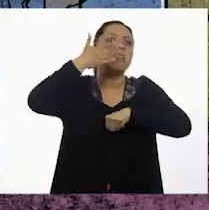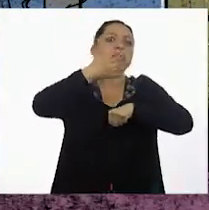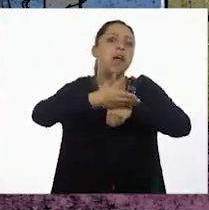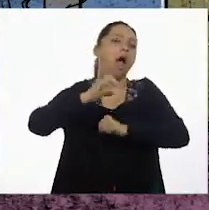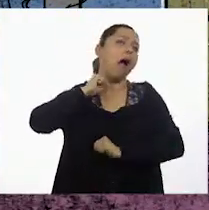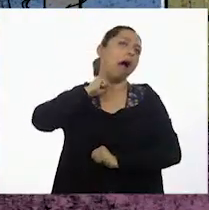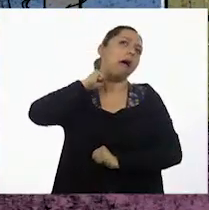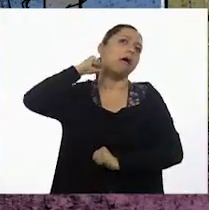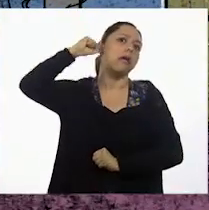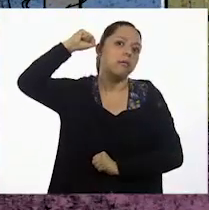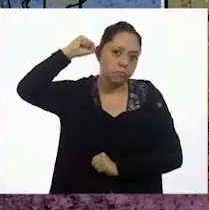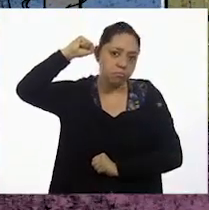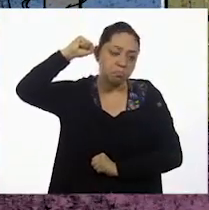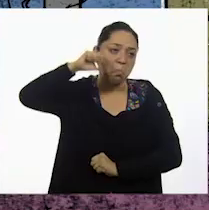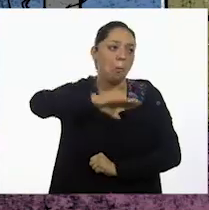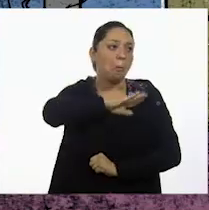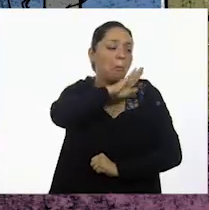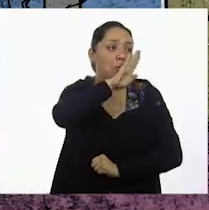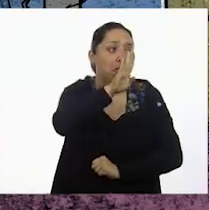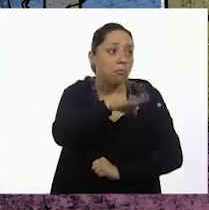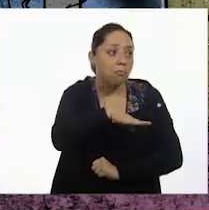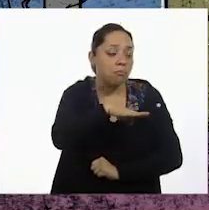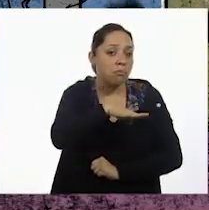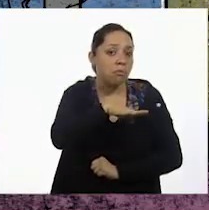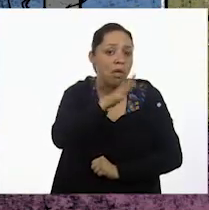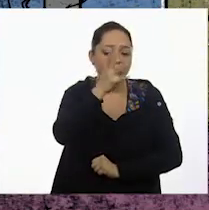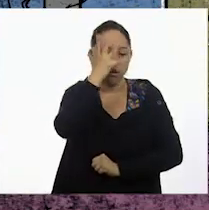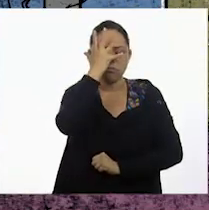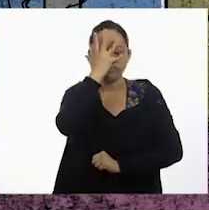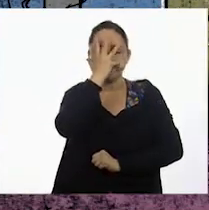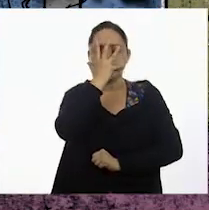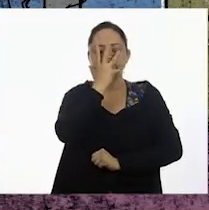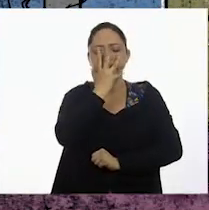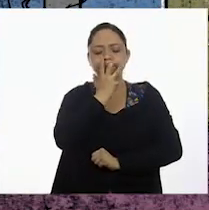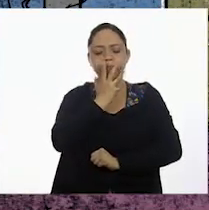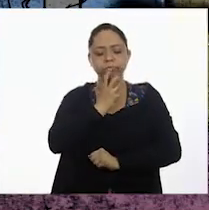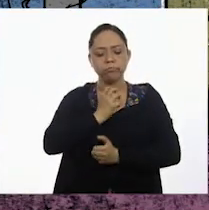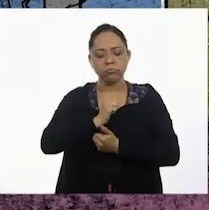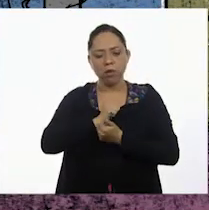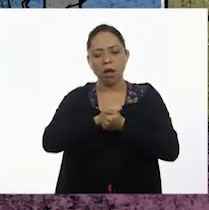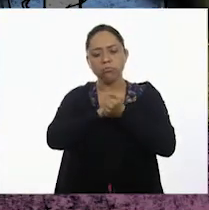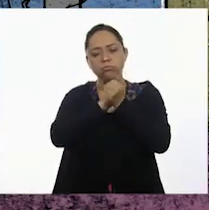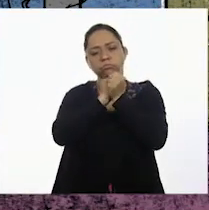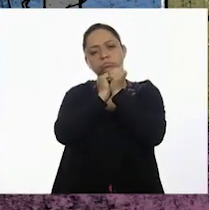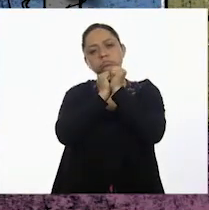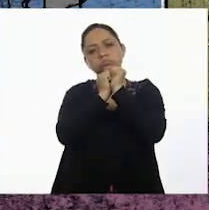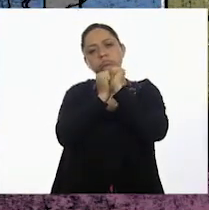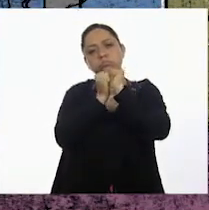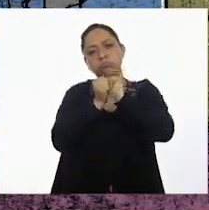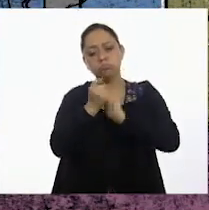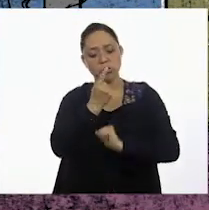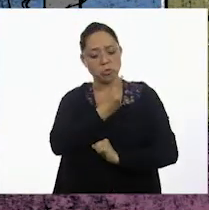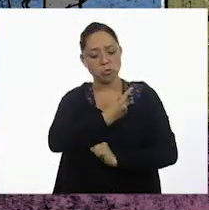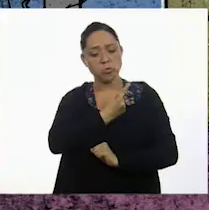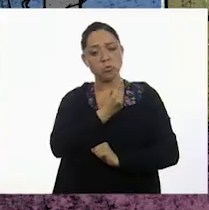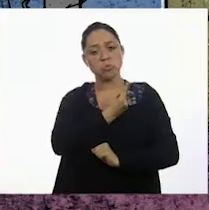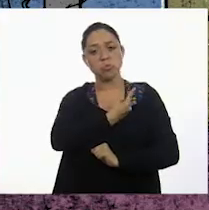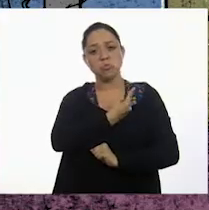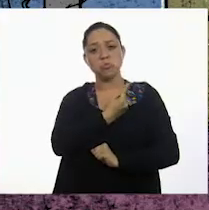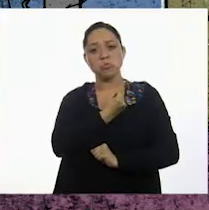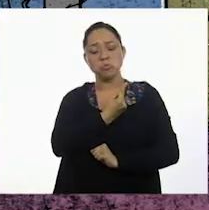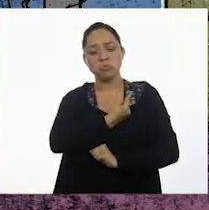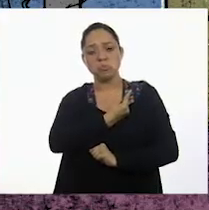horca. La tristeza se fue apoderando de aquella mujer, al igual que la soledad, la